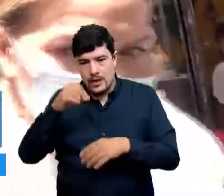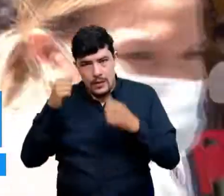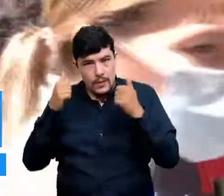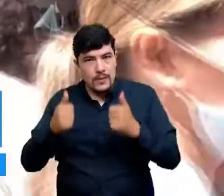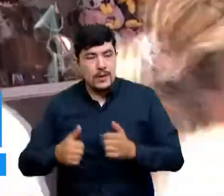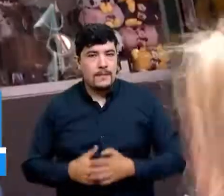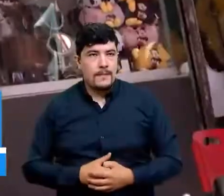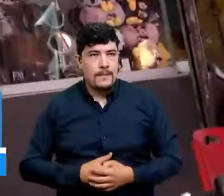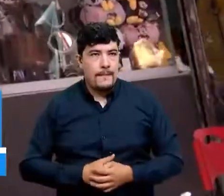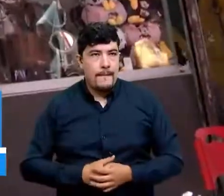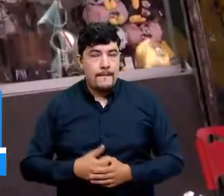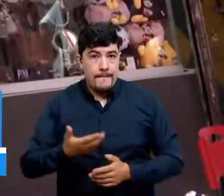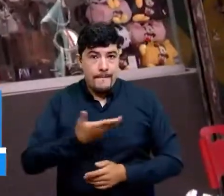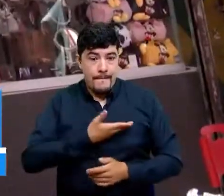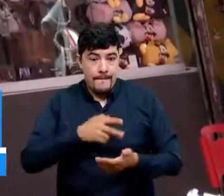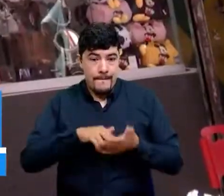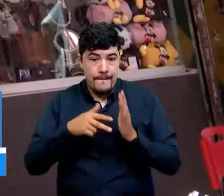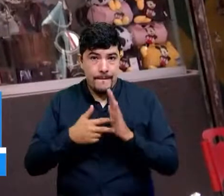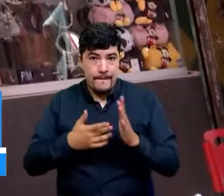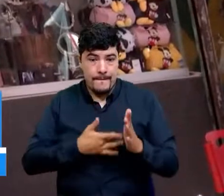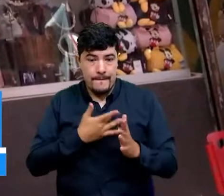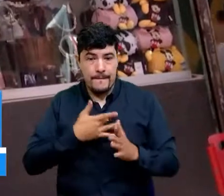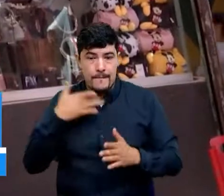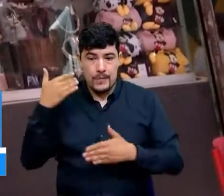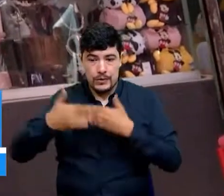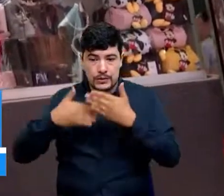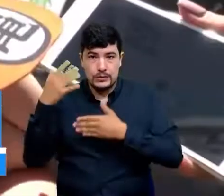es un sentimiento, es una etapa muy bonita.